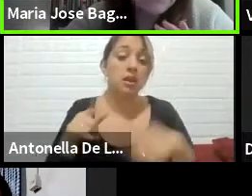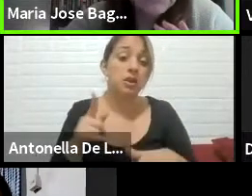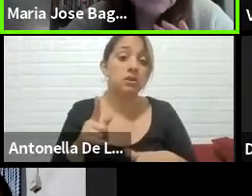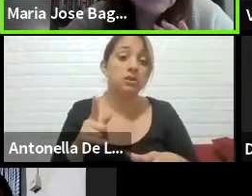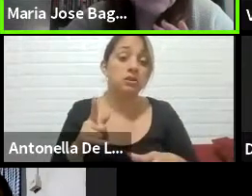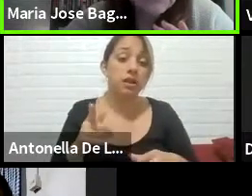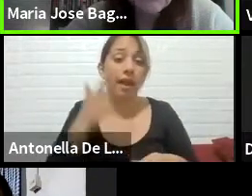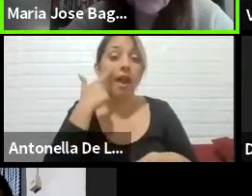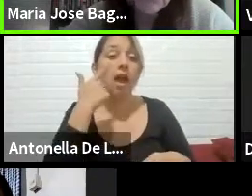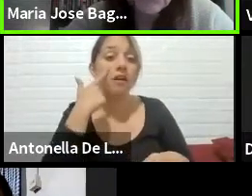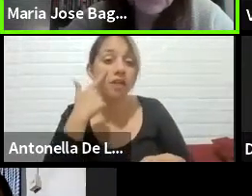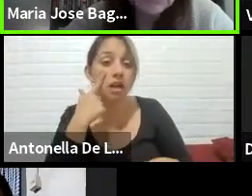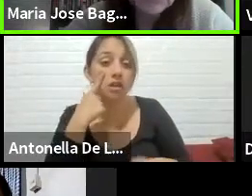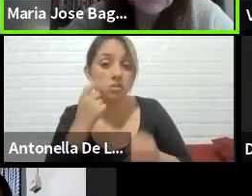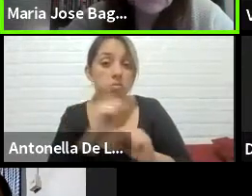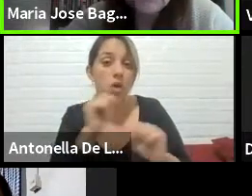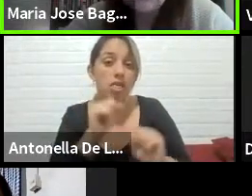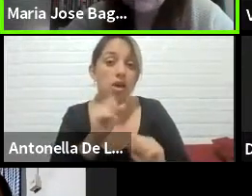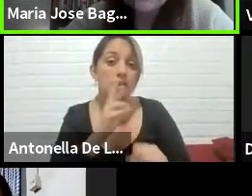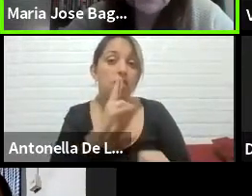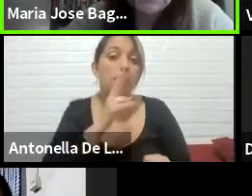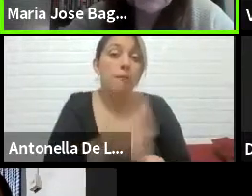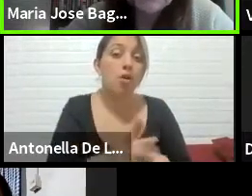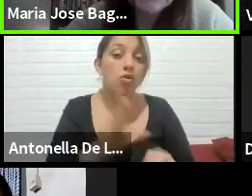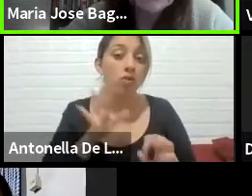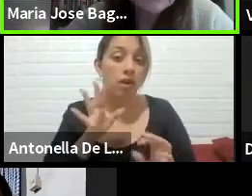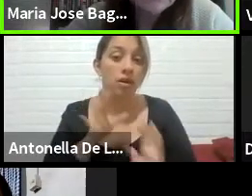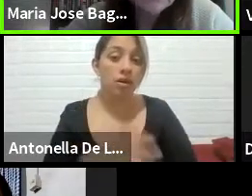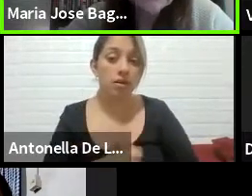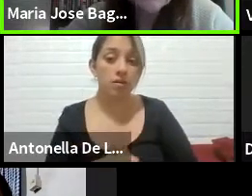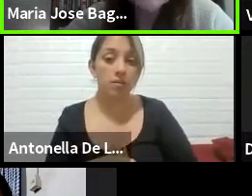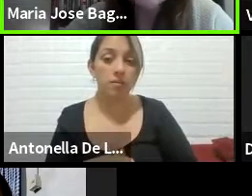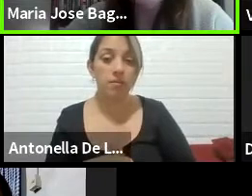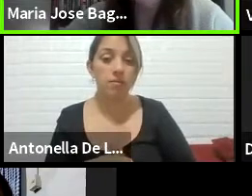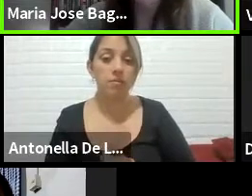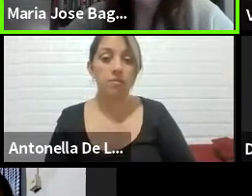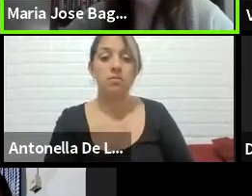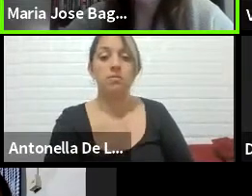quiera, habilita el micrófono y contesta.